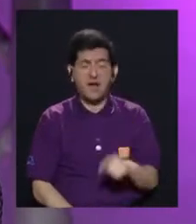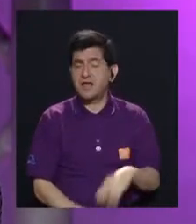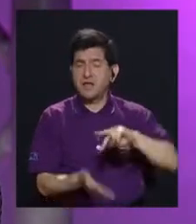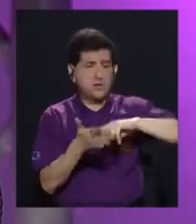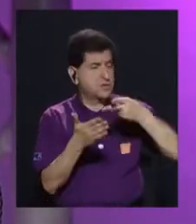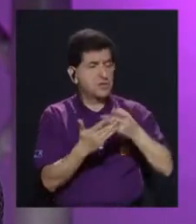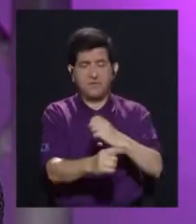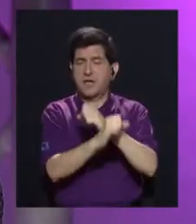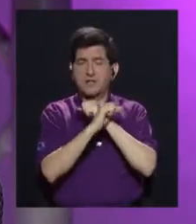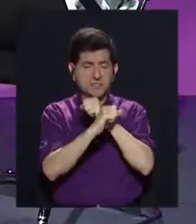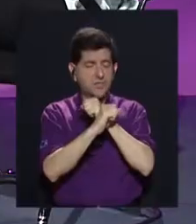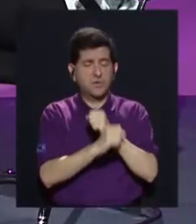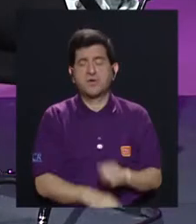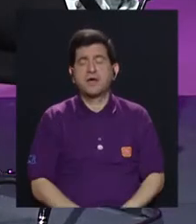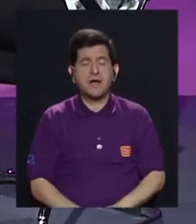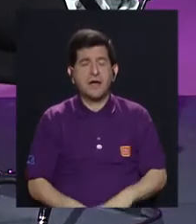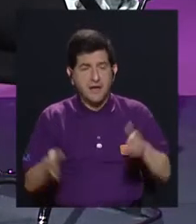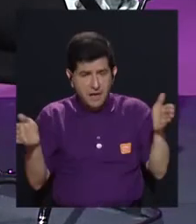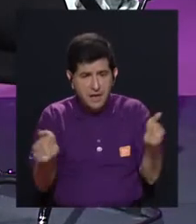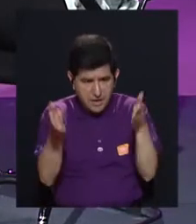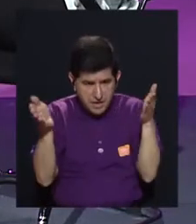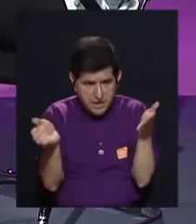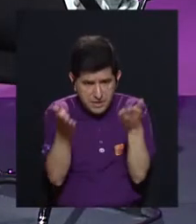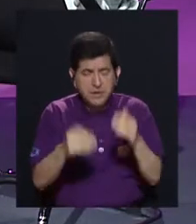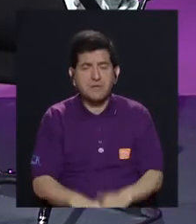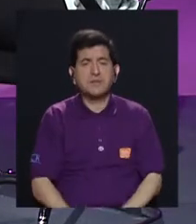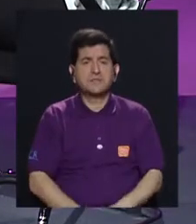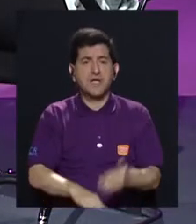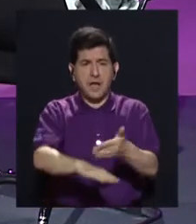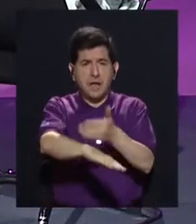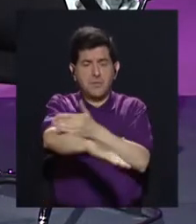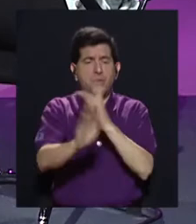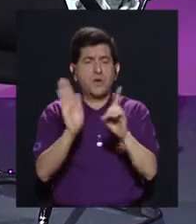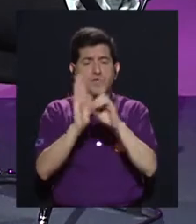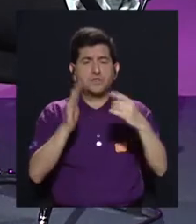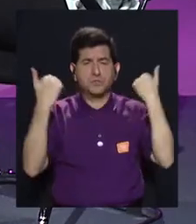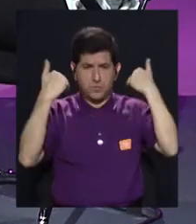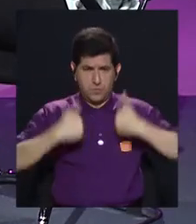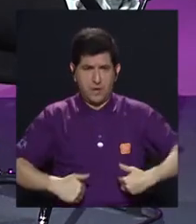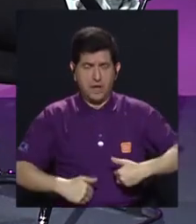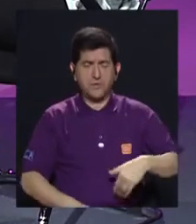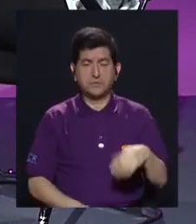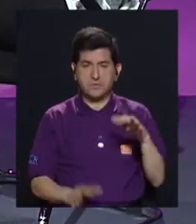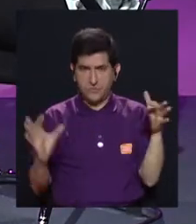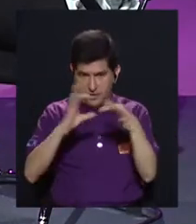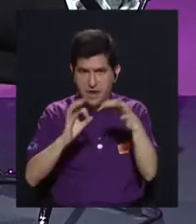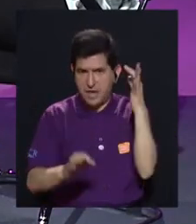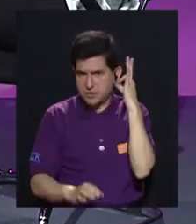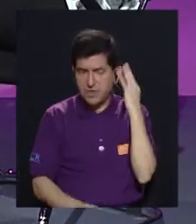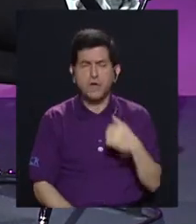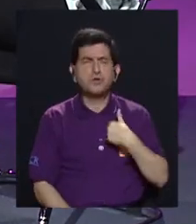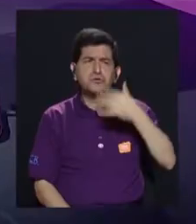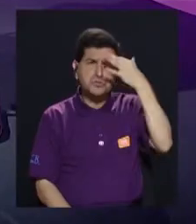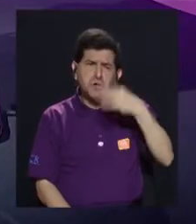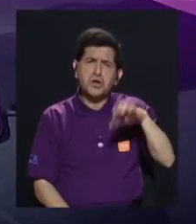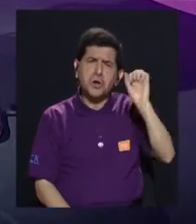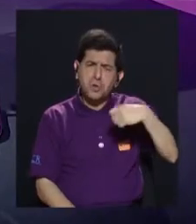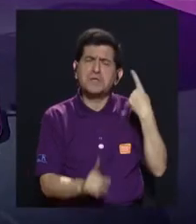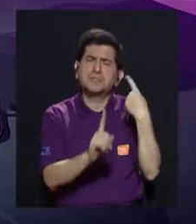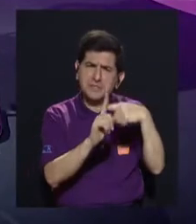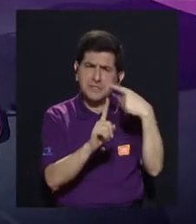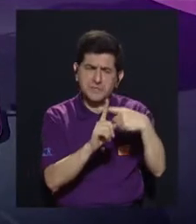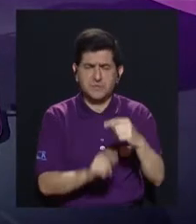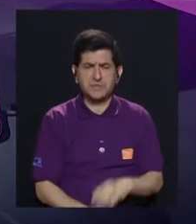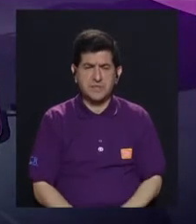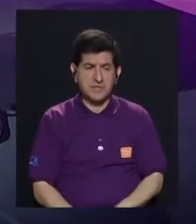garantiza el avance de los derechos humanos de las mujeres bueno yo pensaría que si es algo positivo el tema